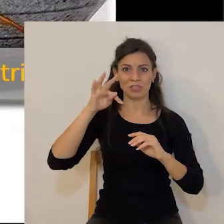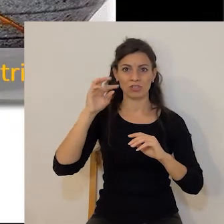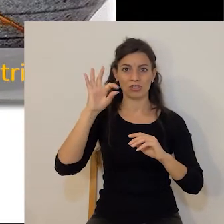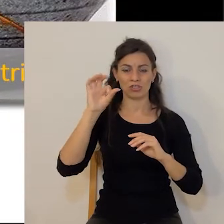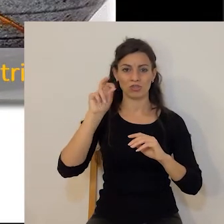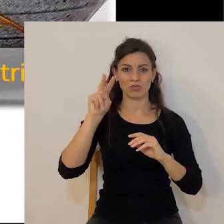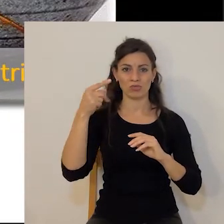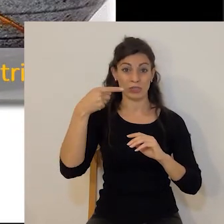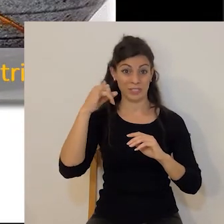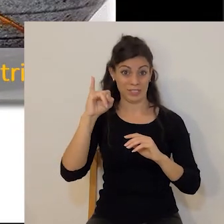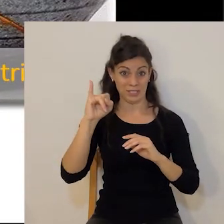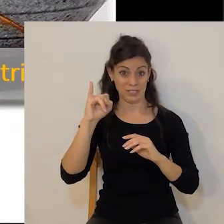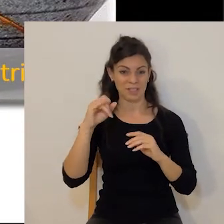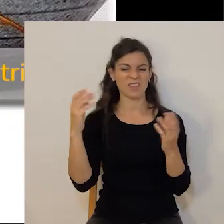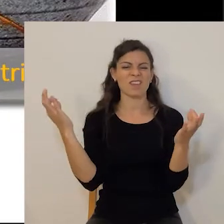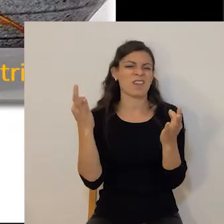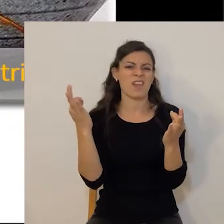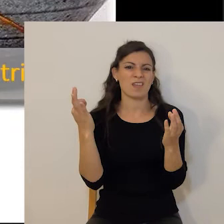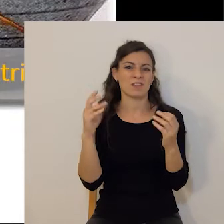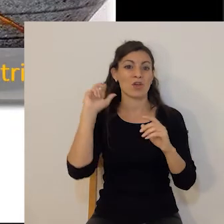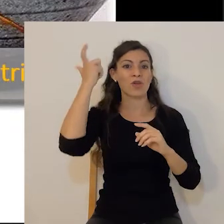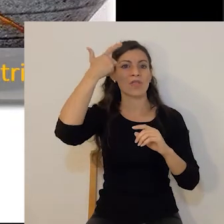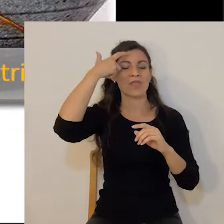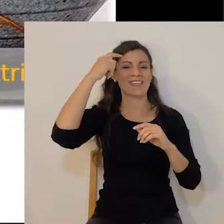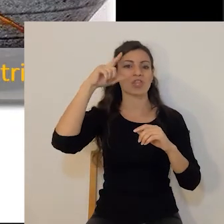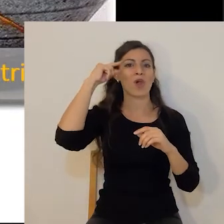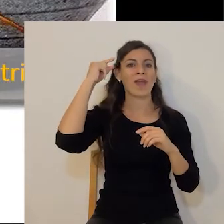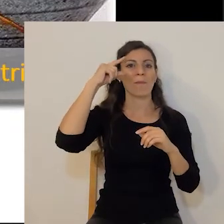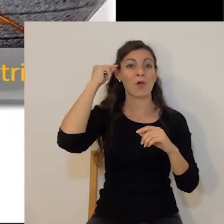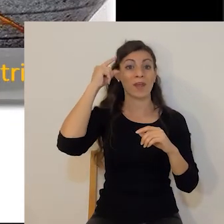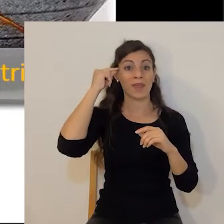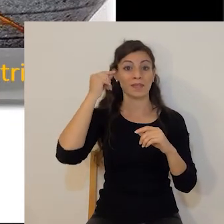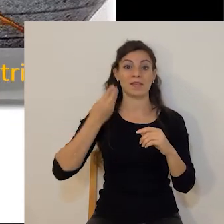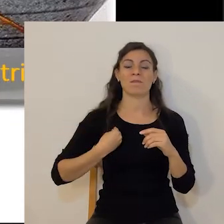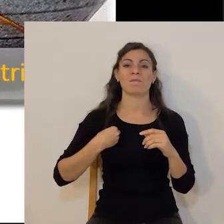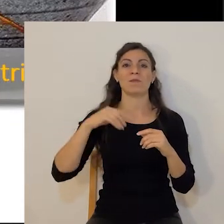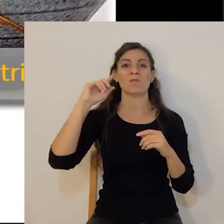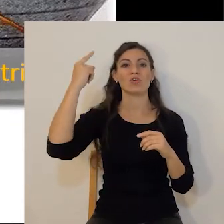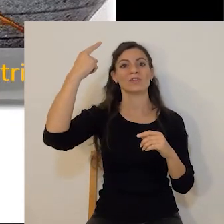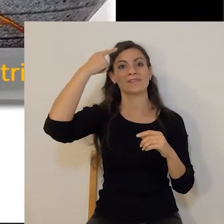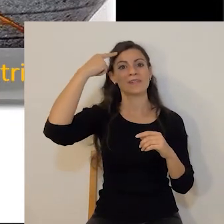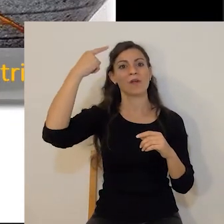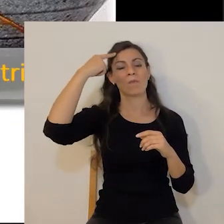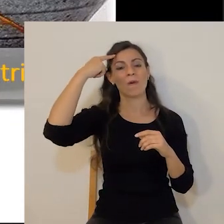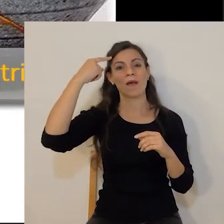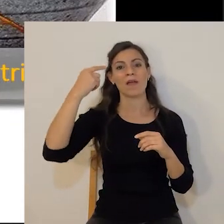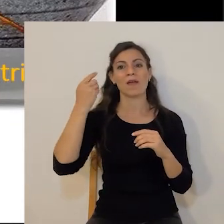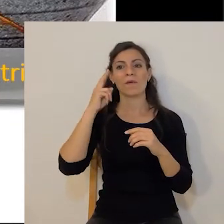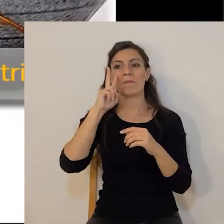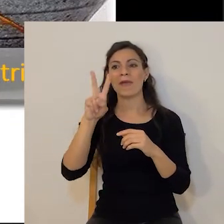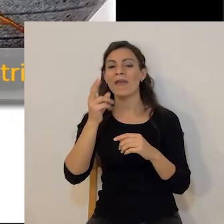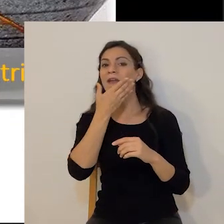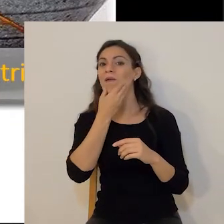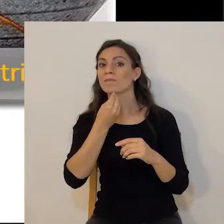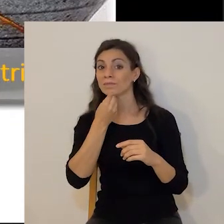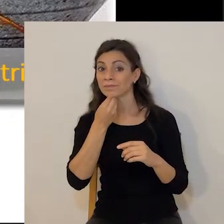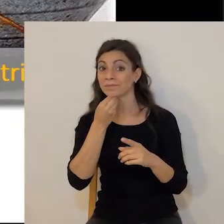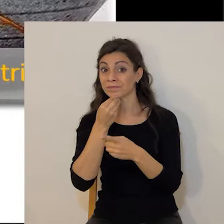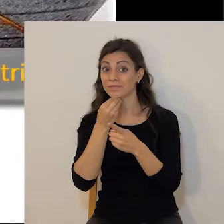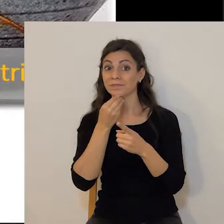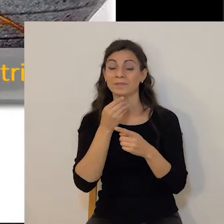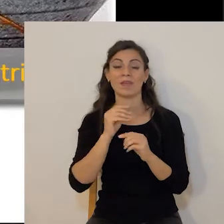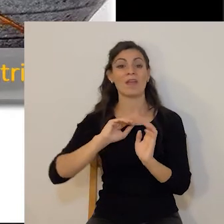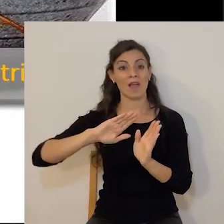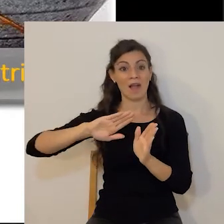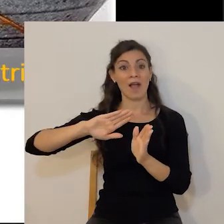el concepto japonés de la belleza de los traumas, la belleza de que las personas que tienen un trauma al